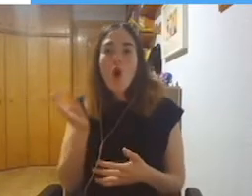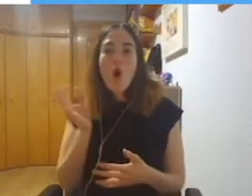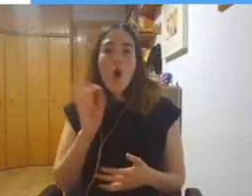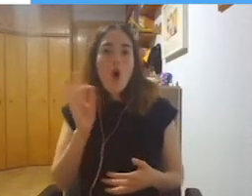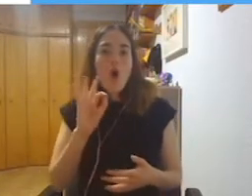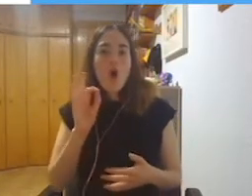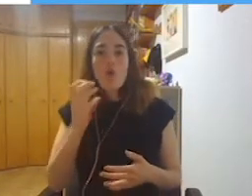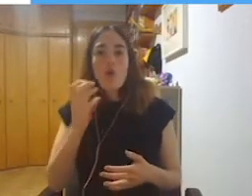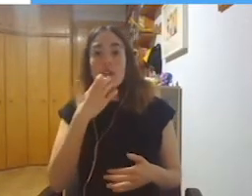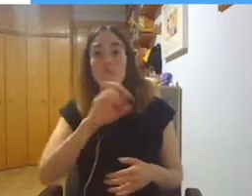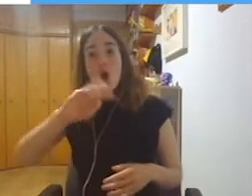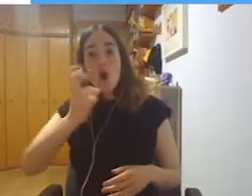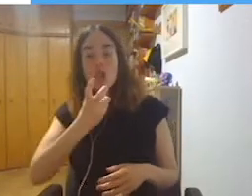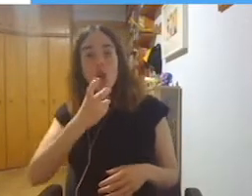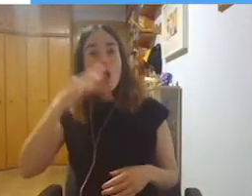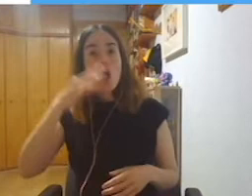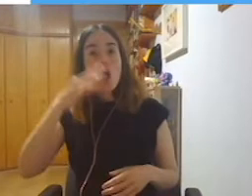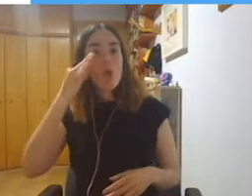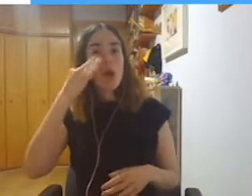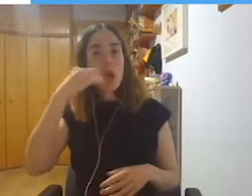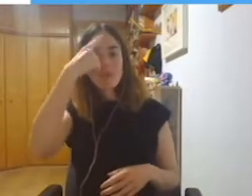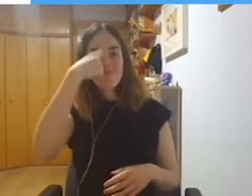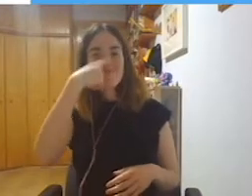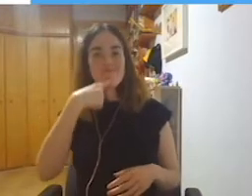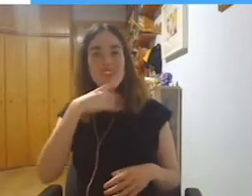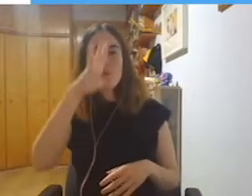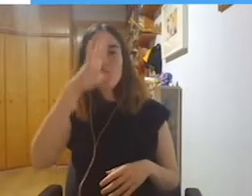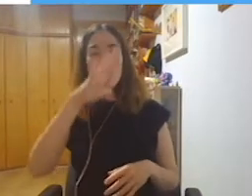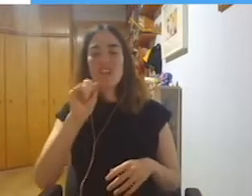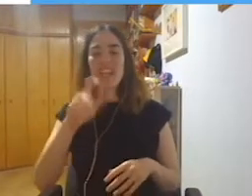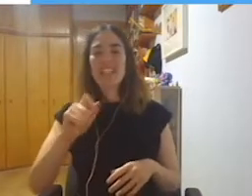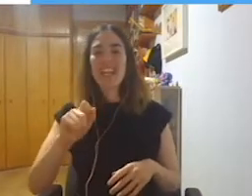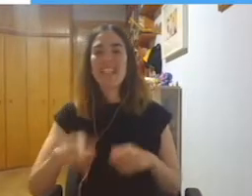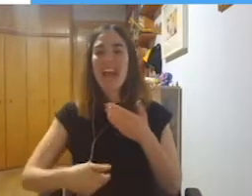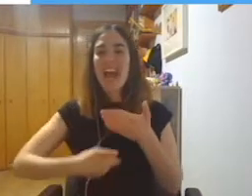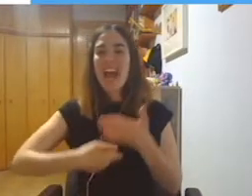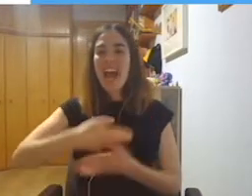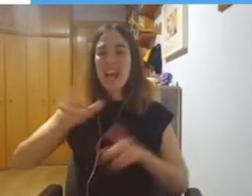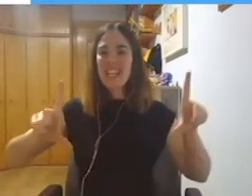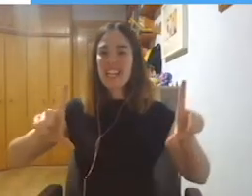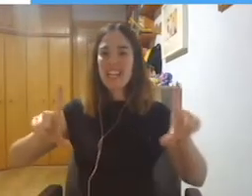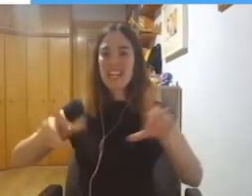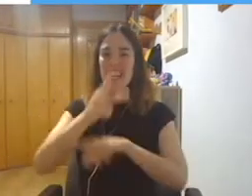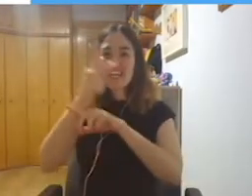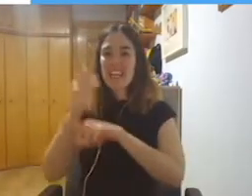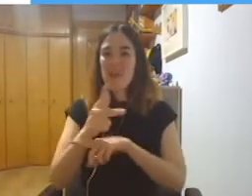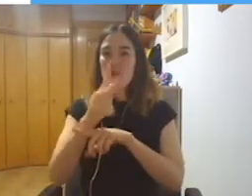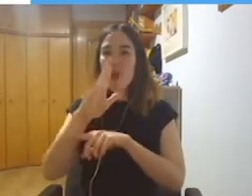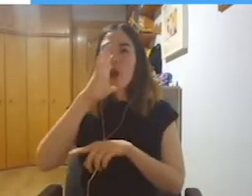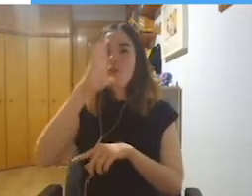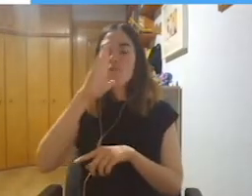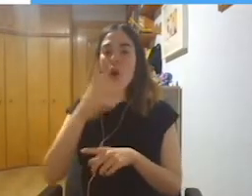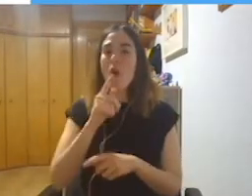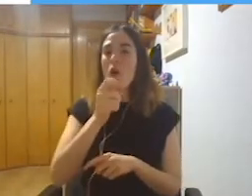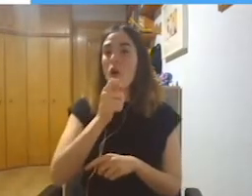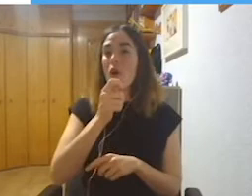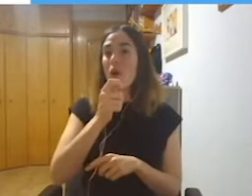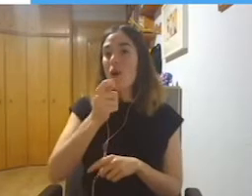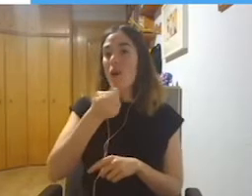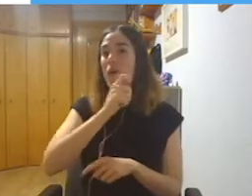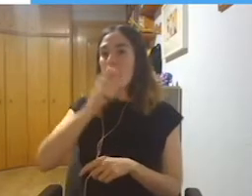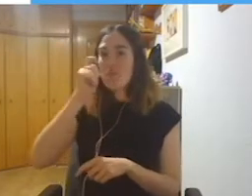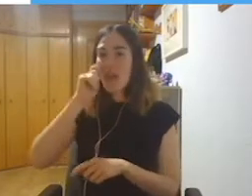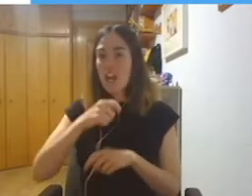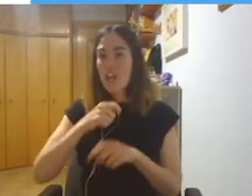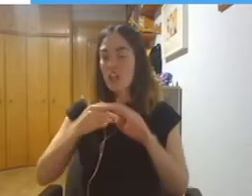o la contraparte, las mujeres anónimas, las típicas que en los reportajes está el periodista o la periodista con la cámara por